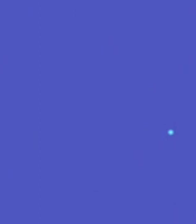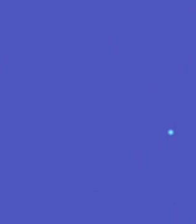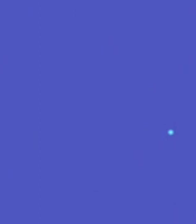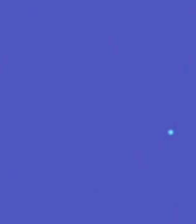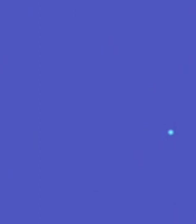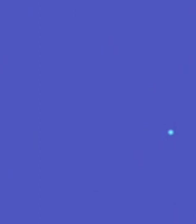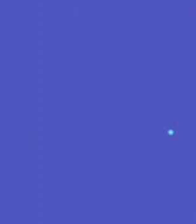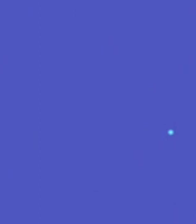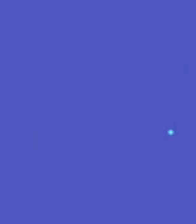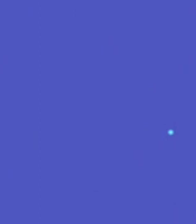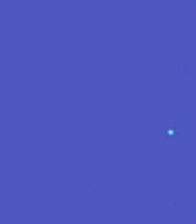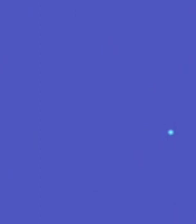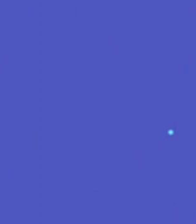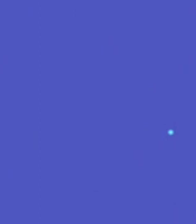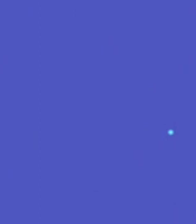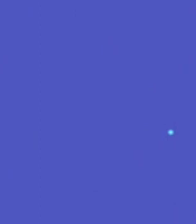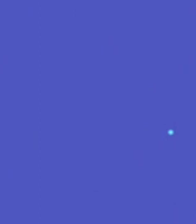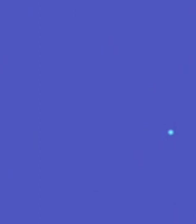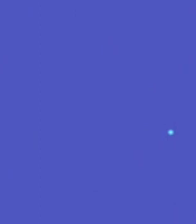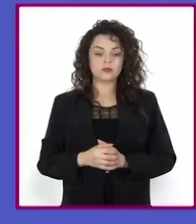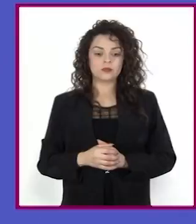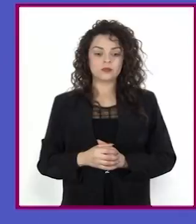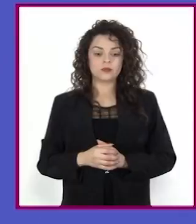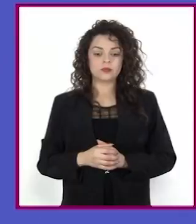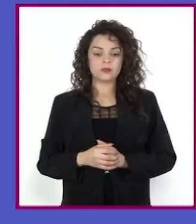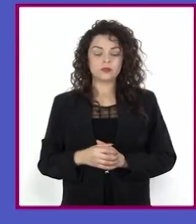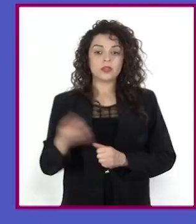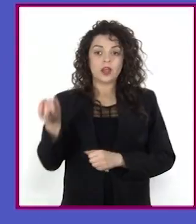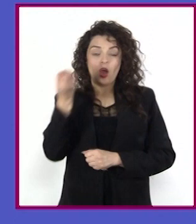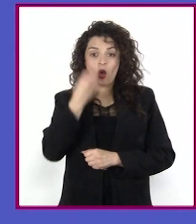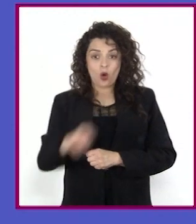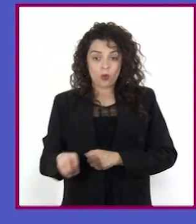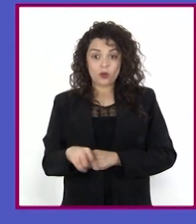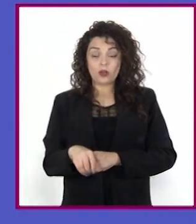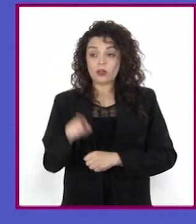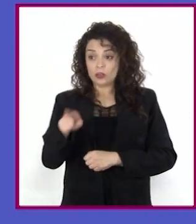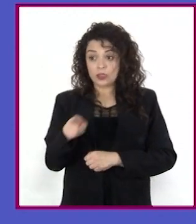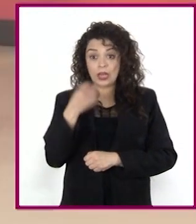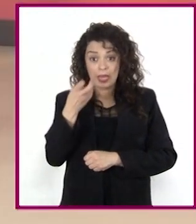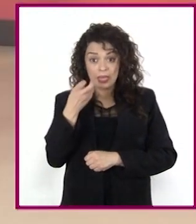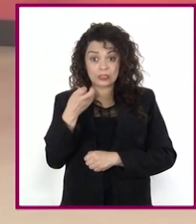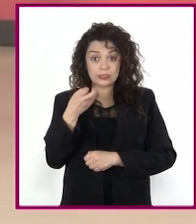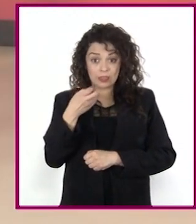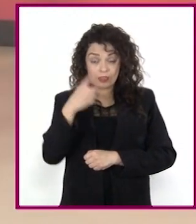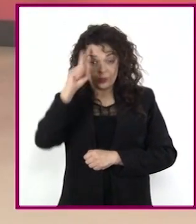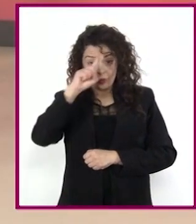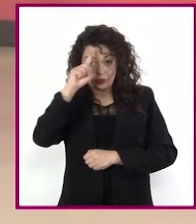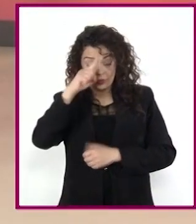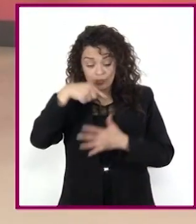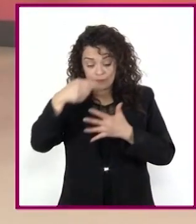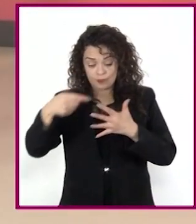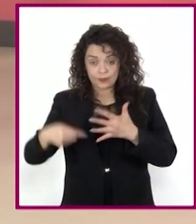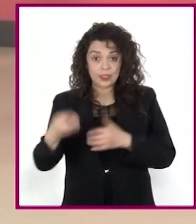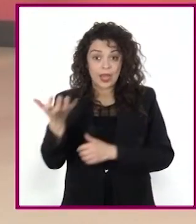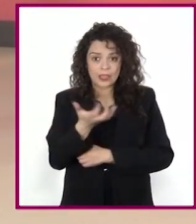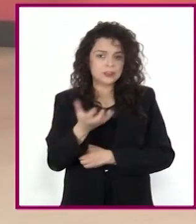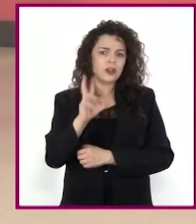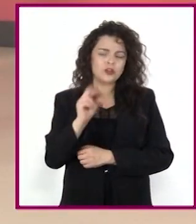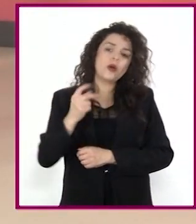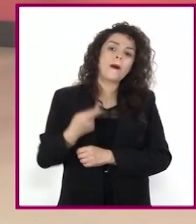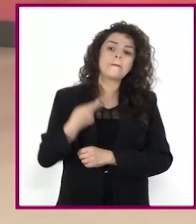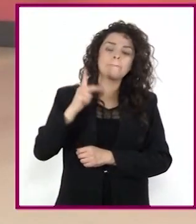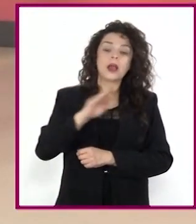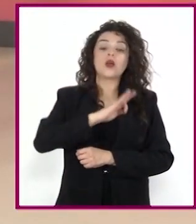contradicciones en el texto. No es obligatorio seguir al pie de la letra todas estas sugerencias. Sin embargo, les será de